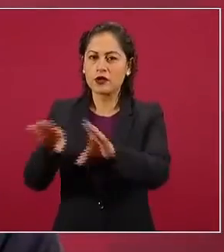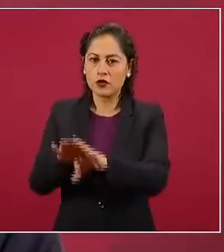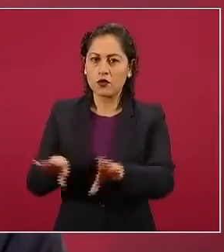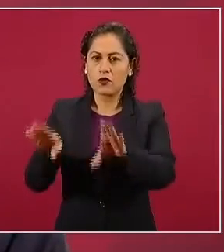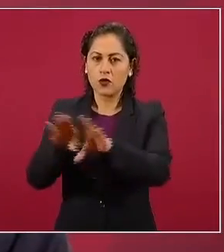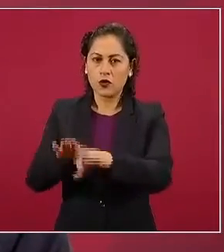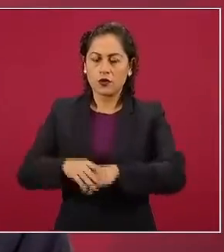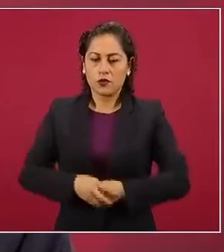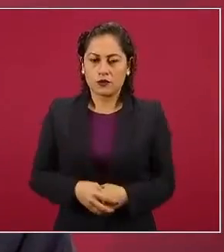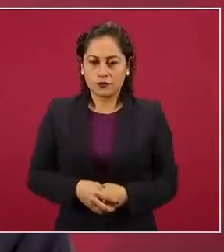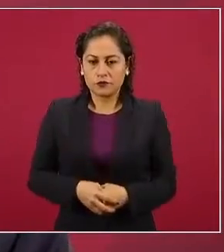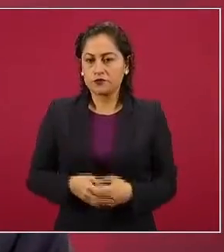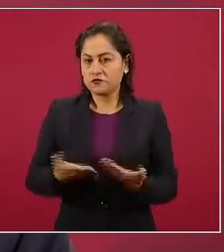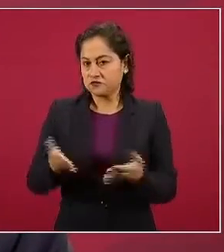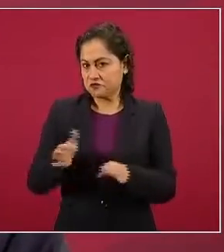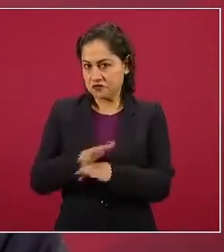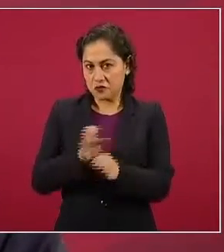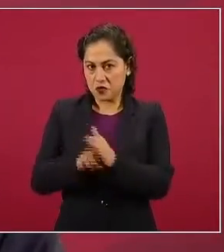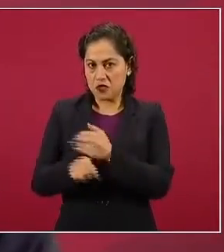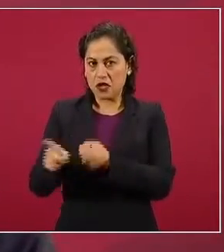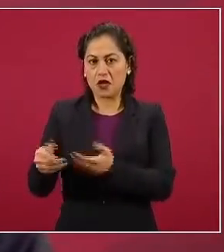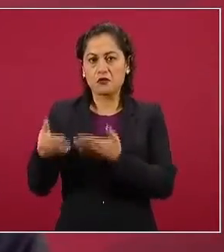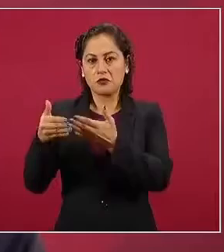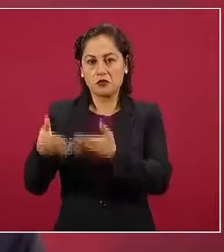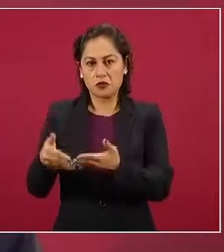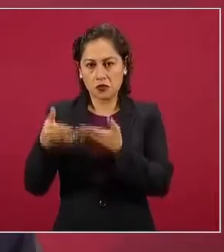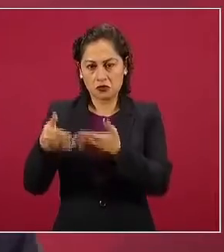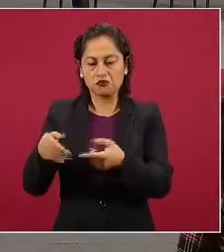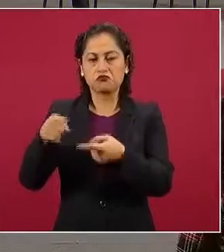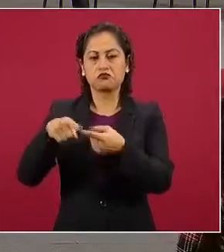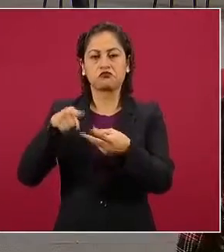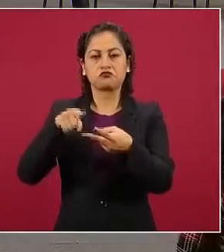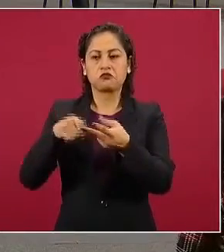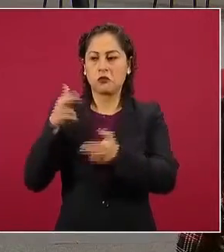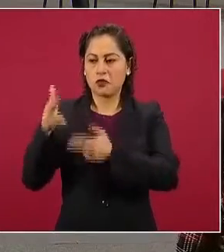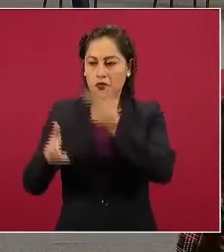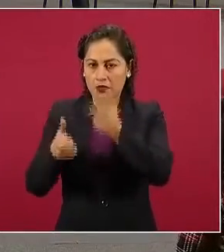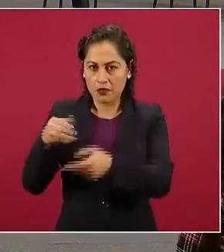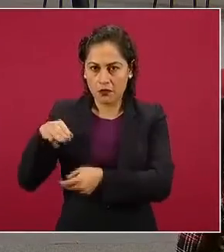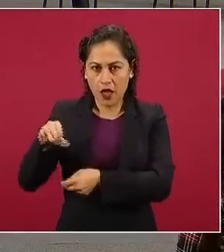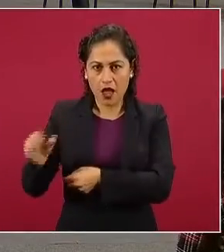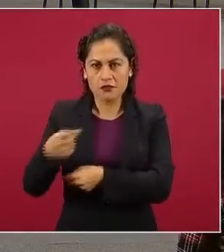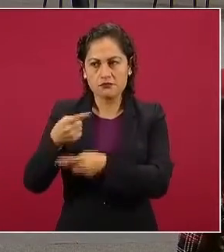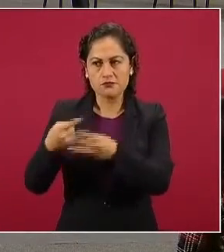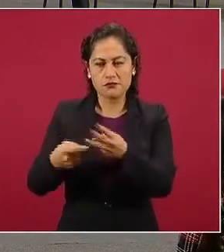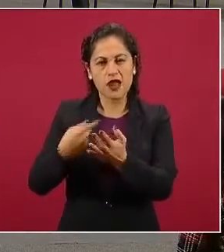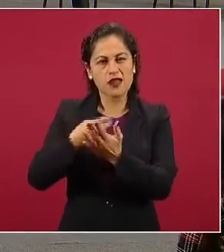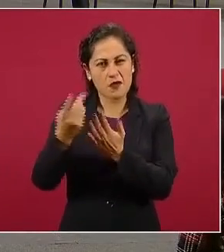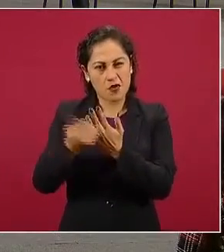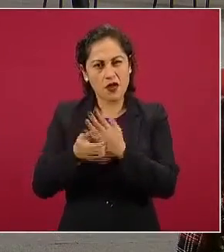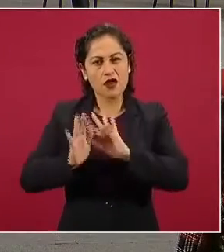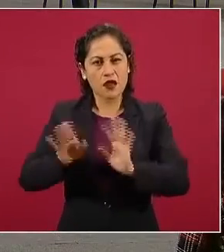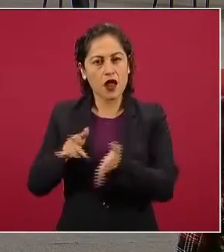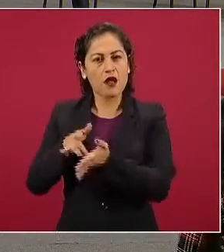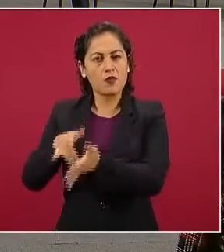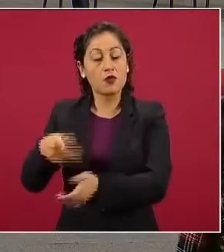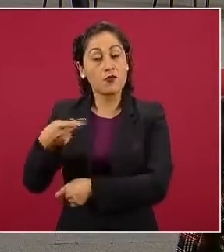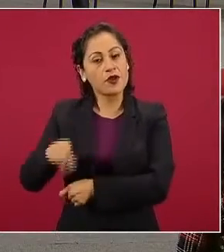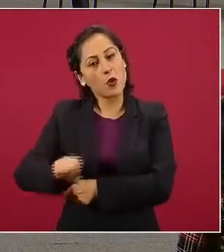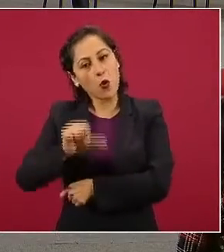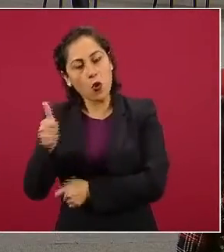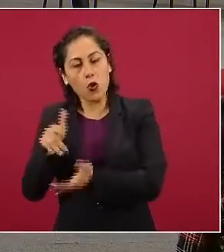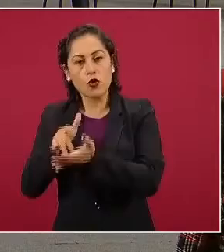la península, como puede ser el Transísmico, el Tren Maya, etcétera. Estas condiciones también, si las vemos a través de